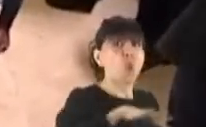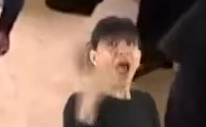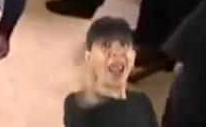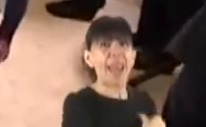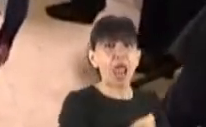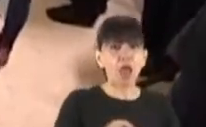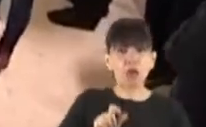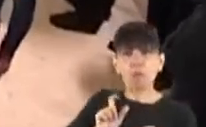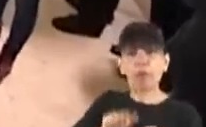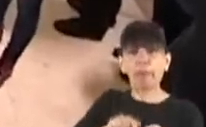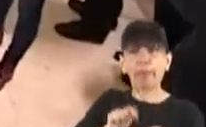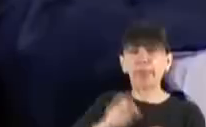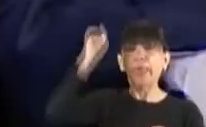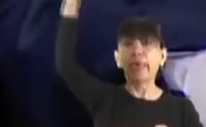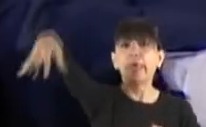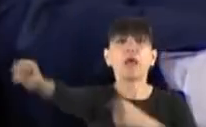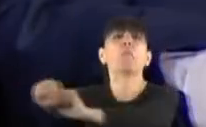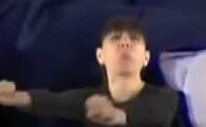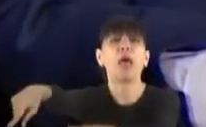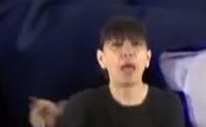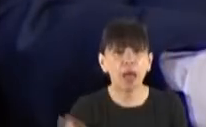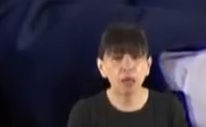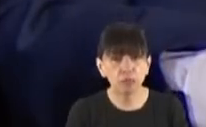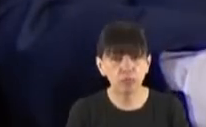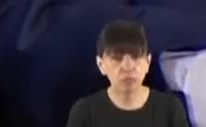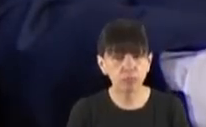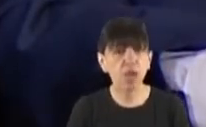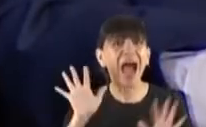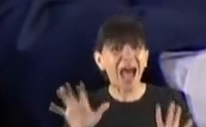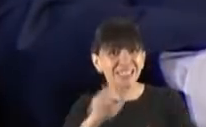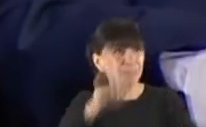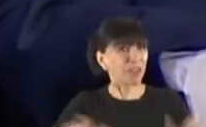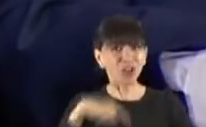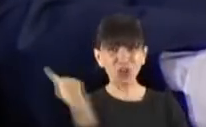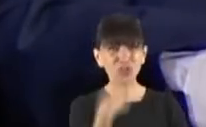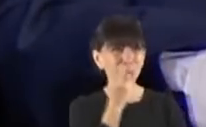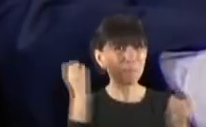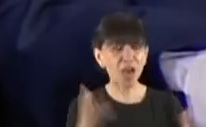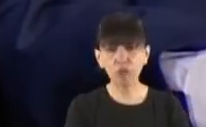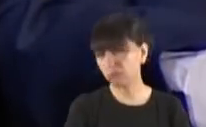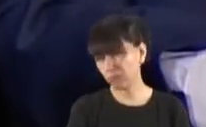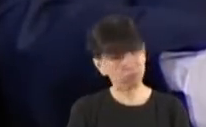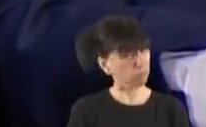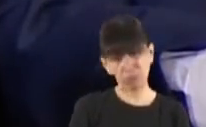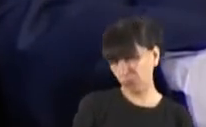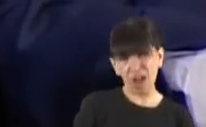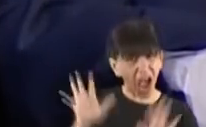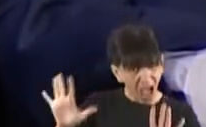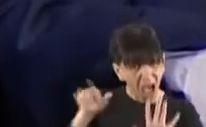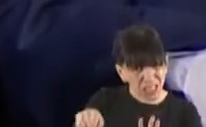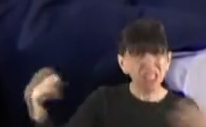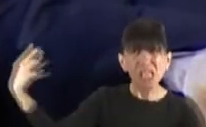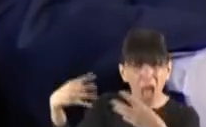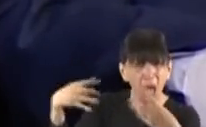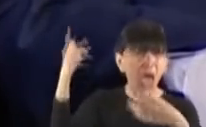¿Eso nos hace una mejor humanidad? No, nos hace una peor humanidad. Somos mejores hombres y mejores mujeres, no somos peores hombres y